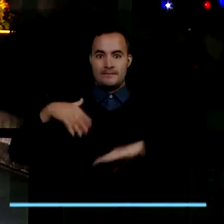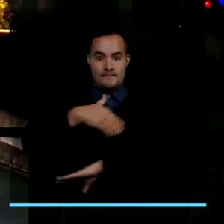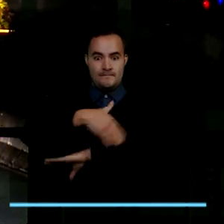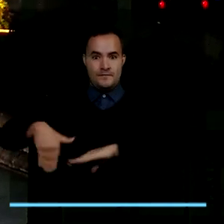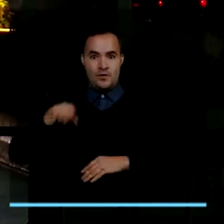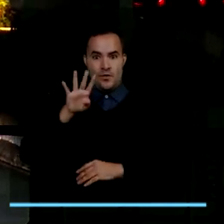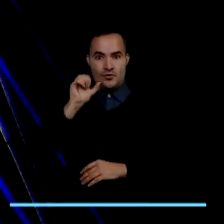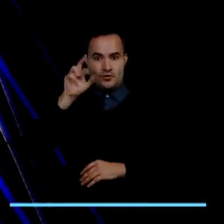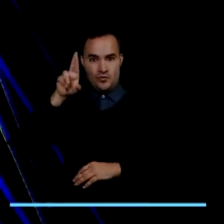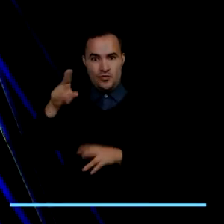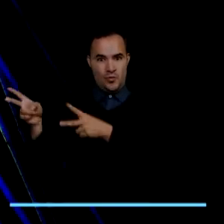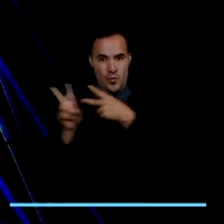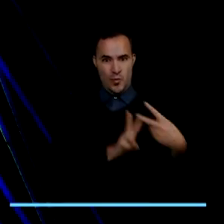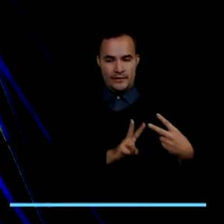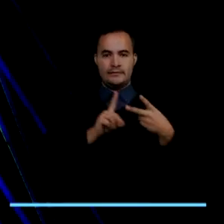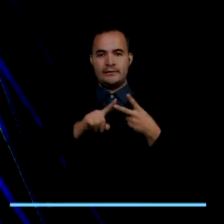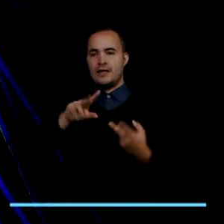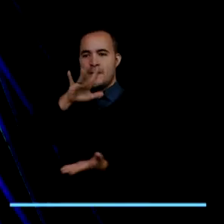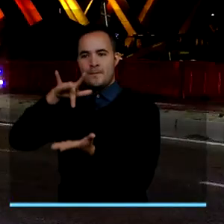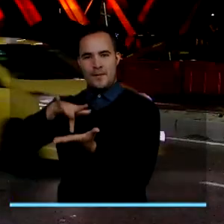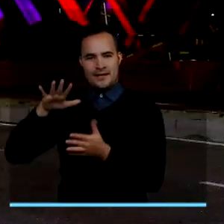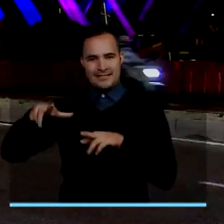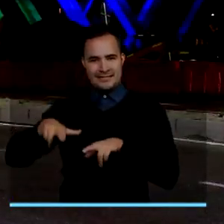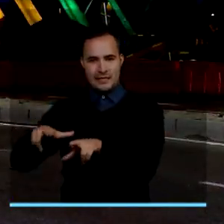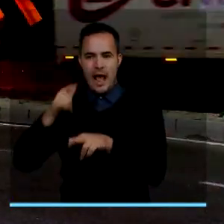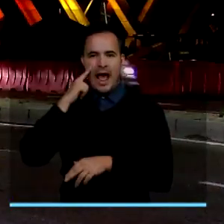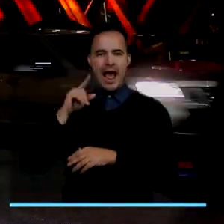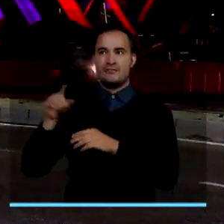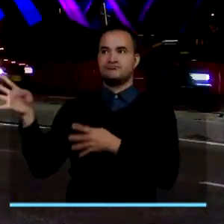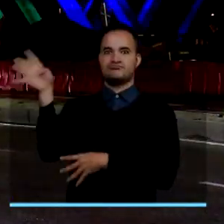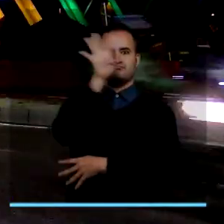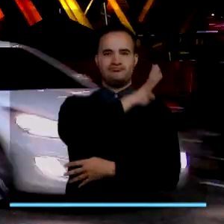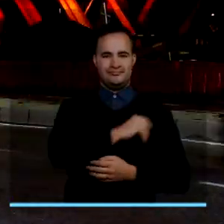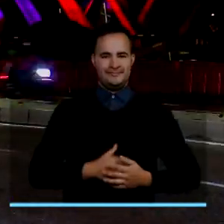de la 4 Sur, el de la Madre Laura y Parques del Río.